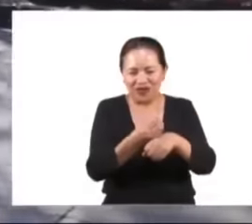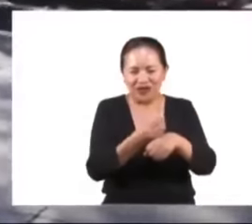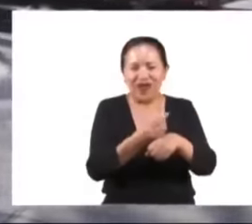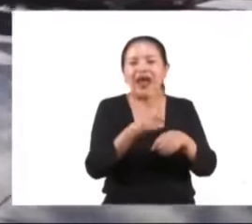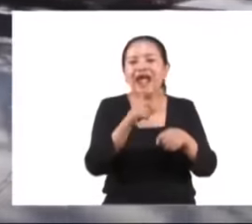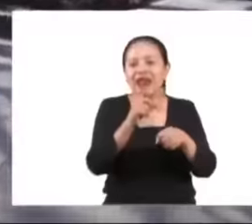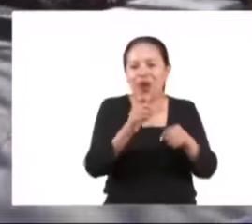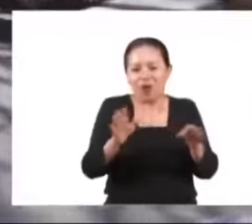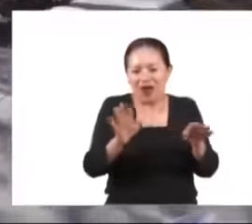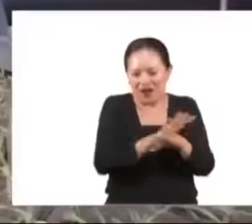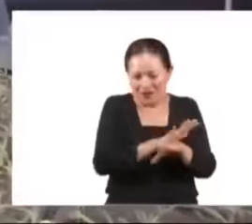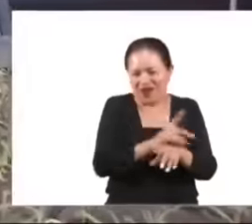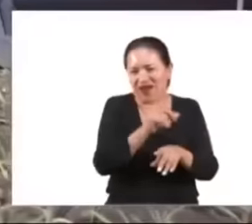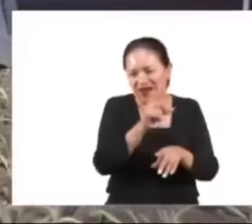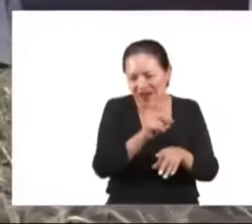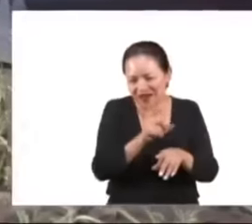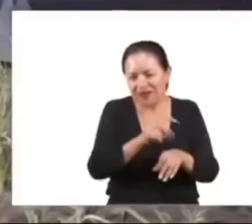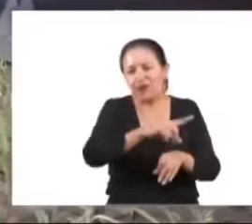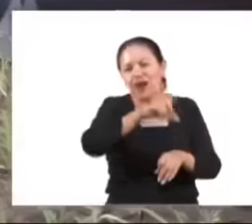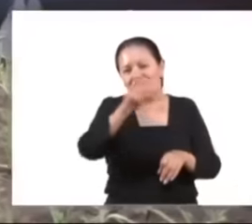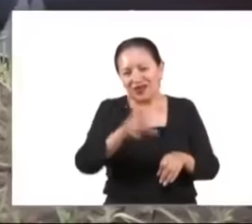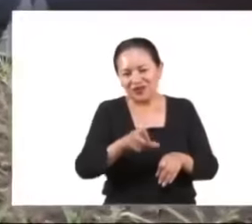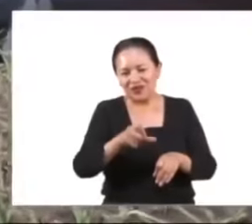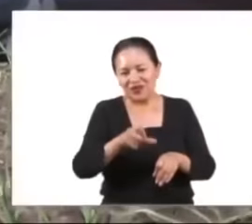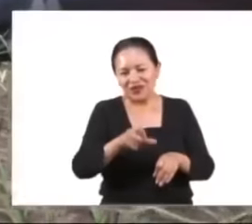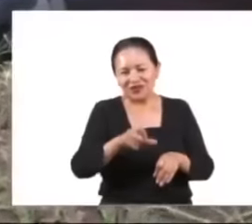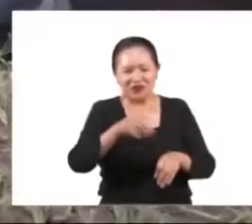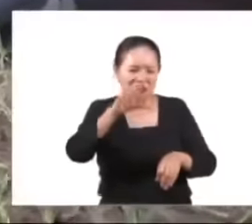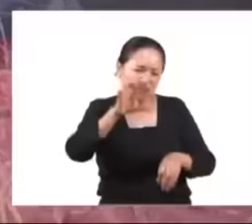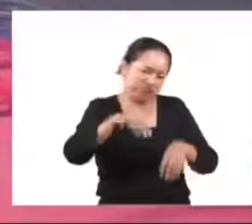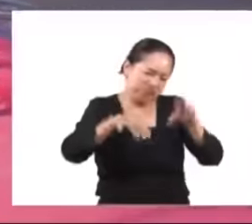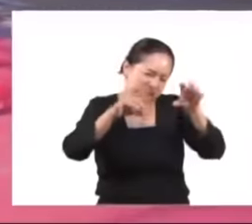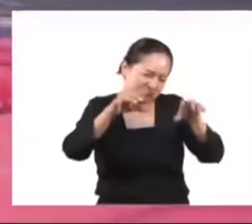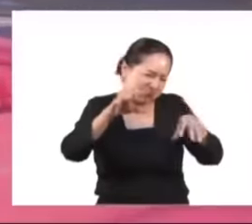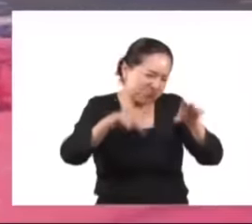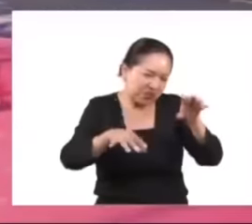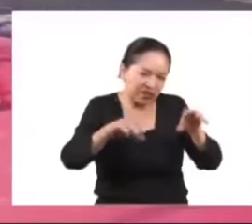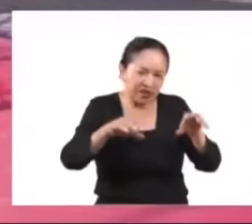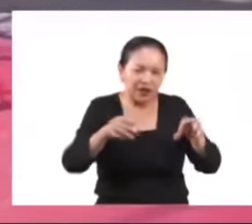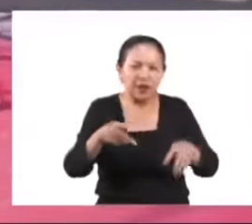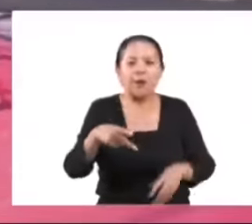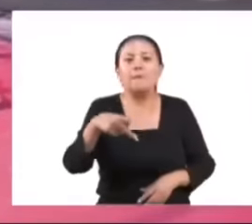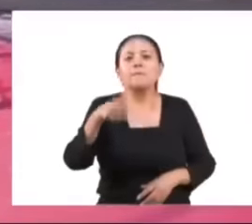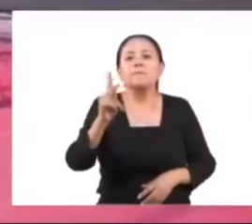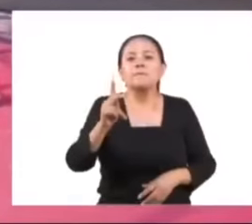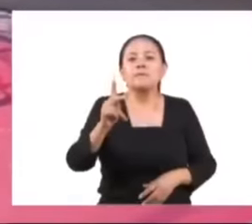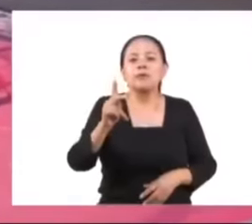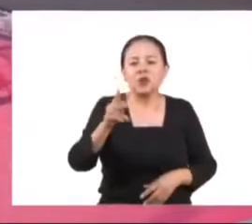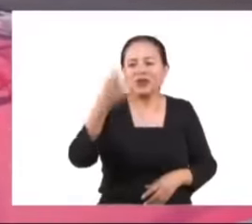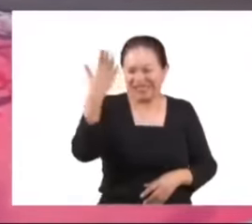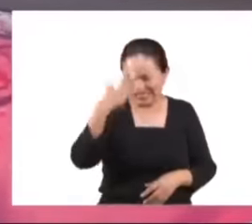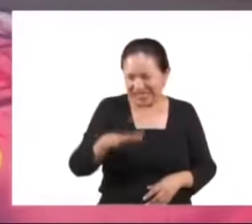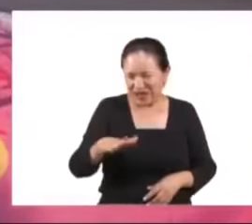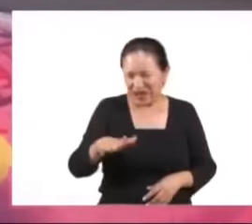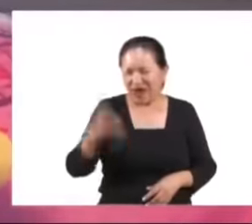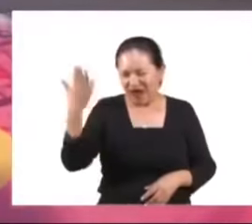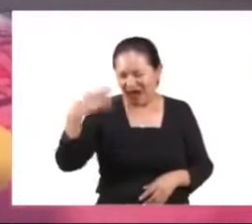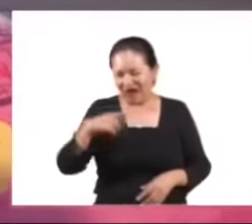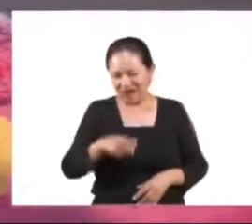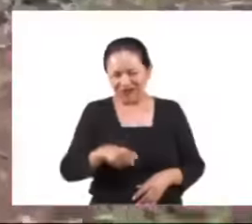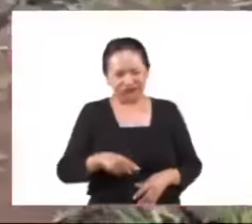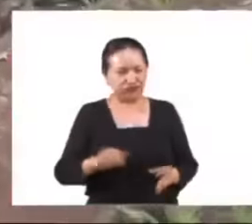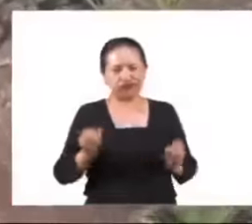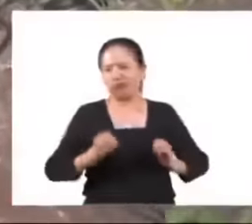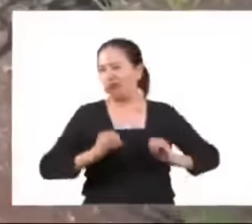aquí pues se cerró este canal hace tiempo pero ustedes saben que estaba totalmente abandonado como